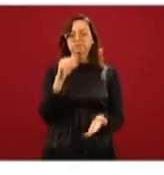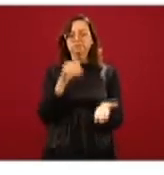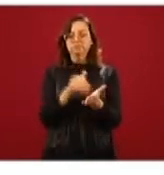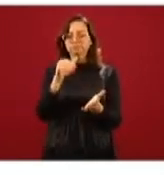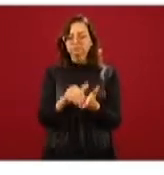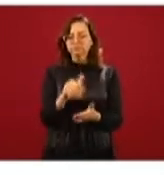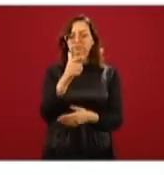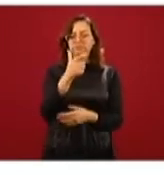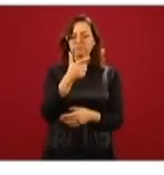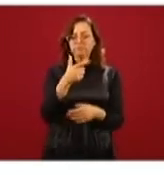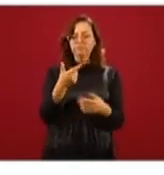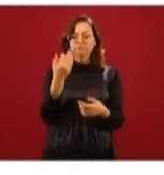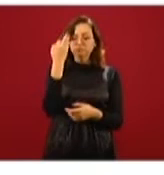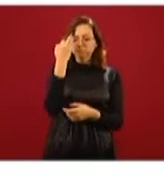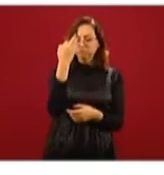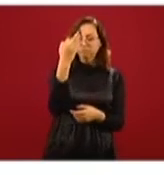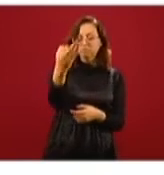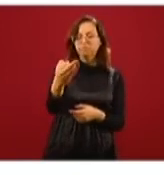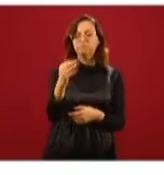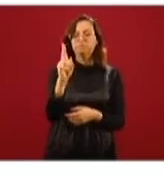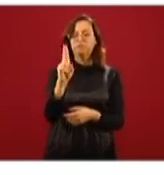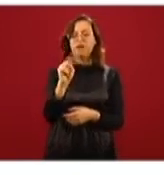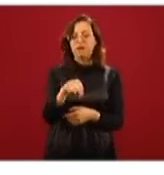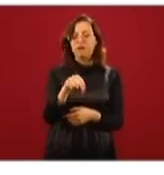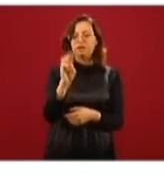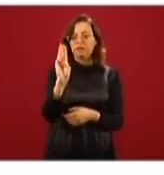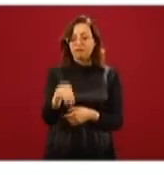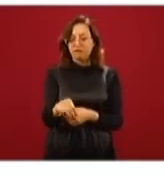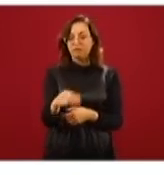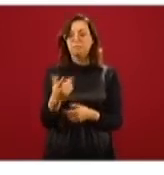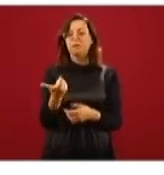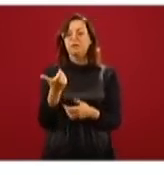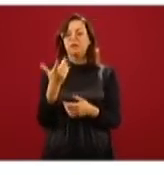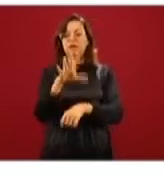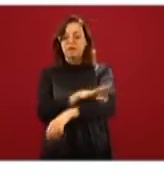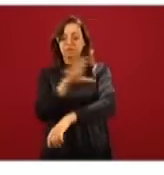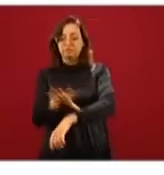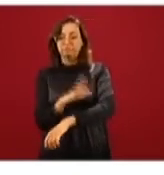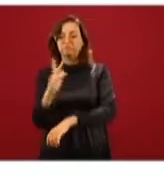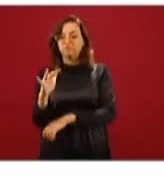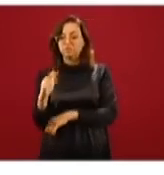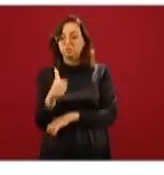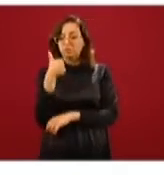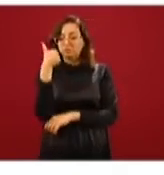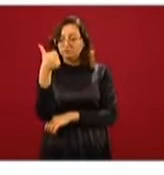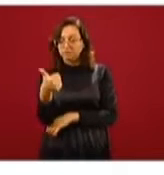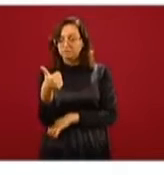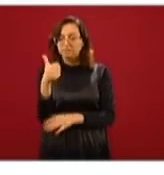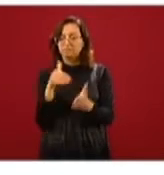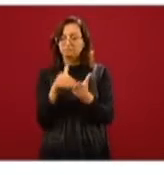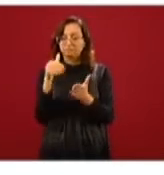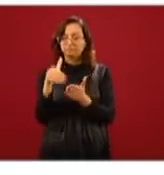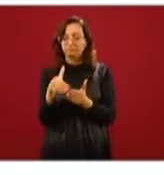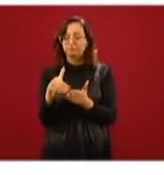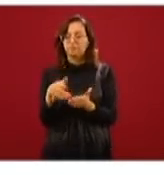10 millones de millas náuticas, en ahorro de combustible de 56 millones de